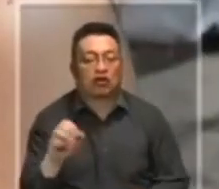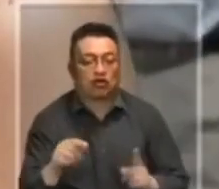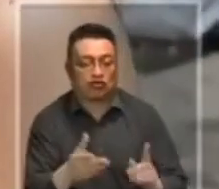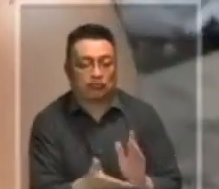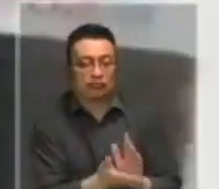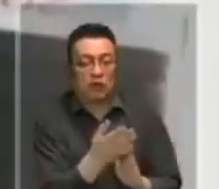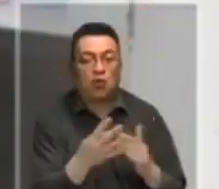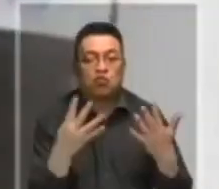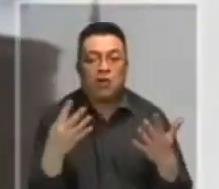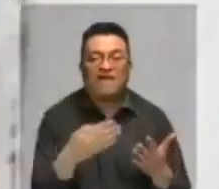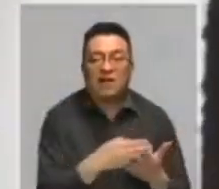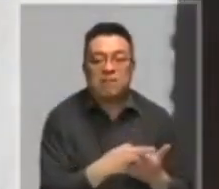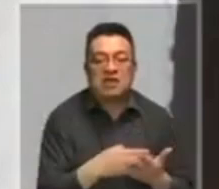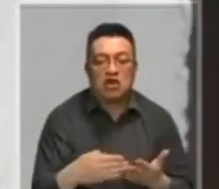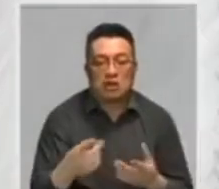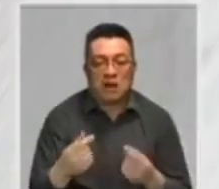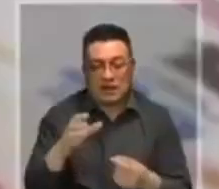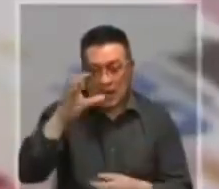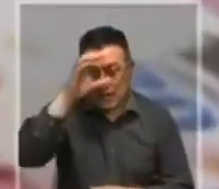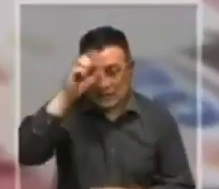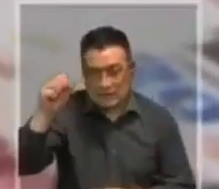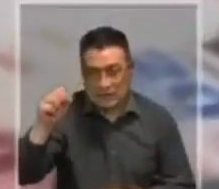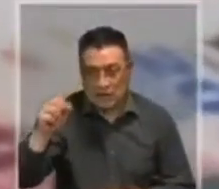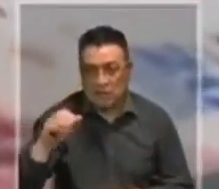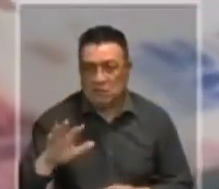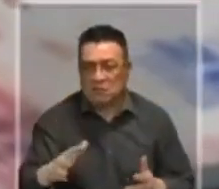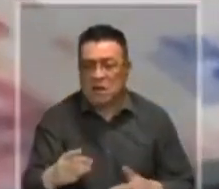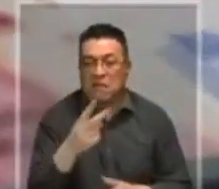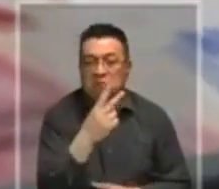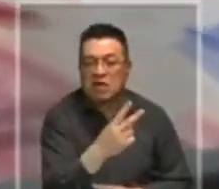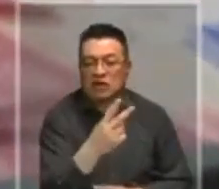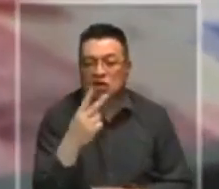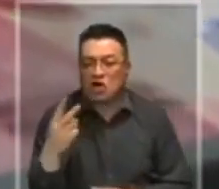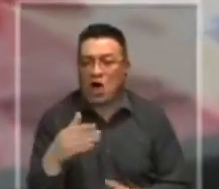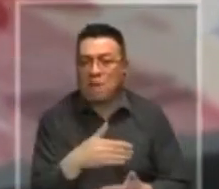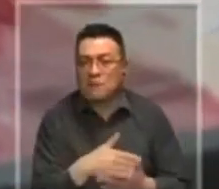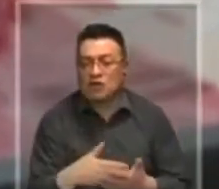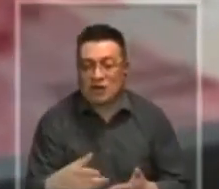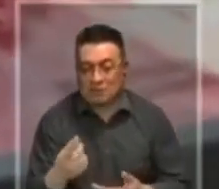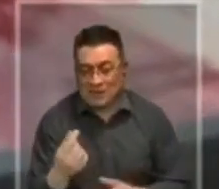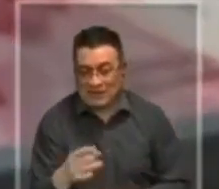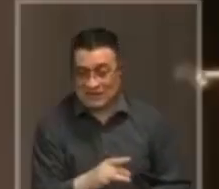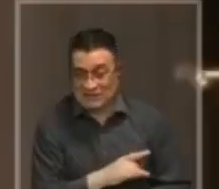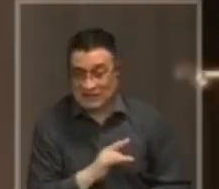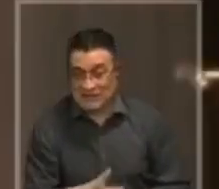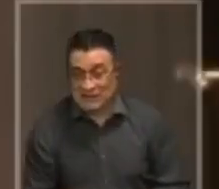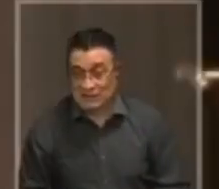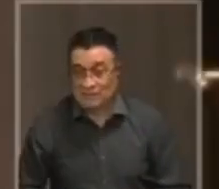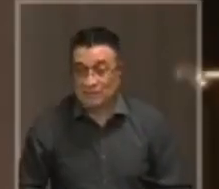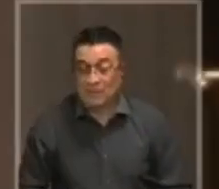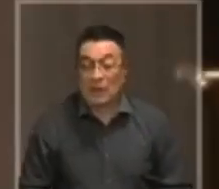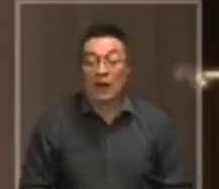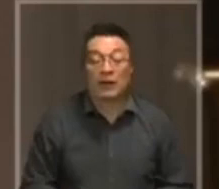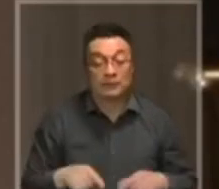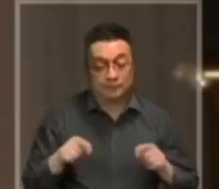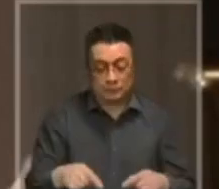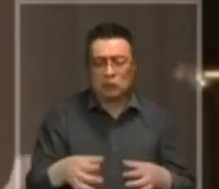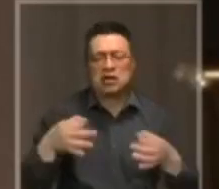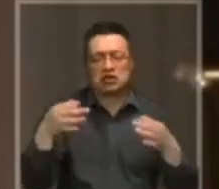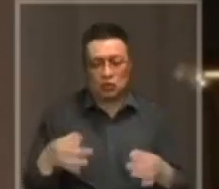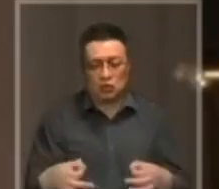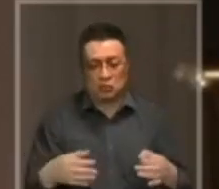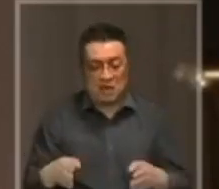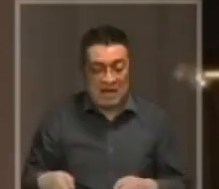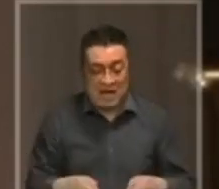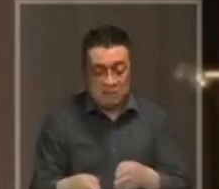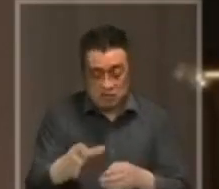los 9 millones de pesos argentinos, más de 22 millones en moneda chilena. Estamos convencidos de que el rumbo de